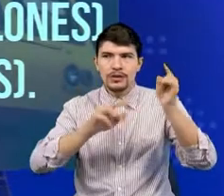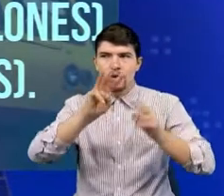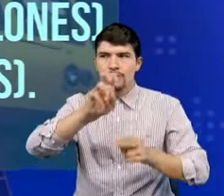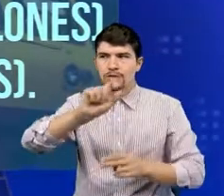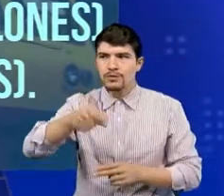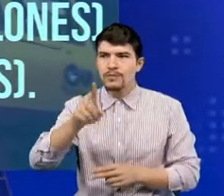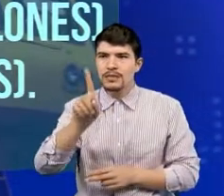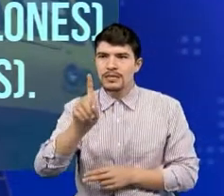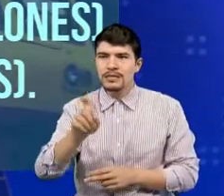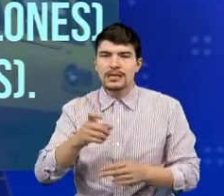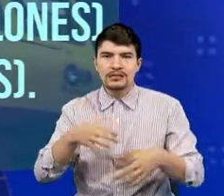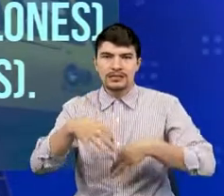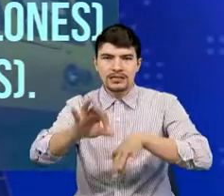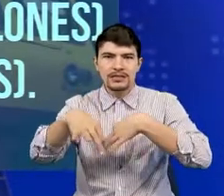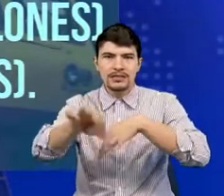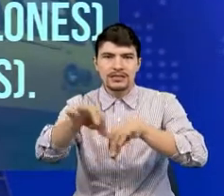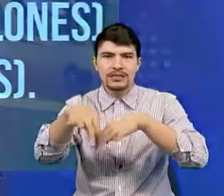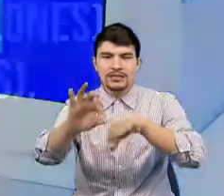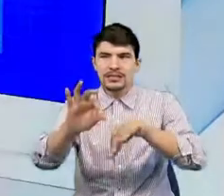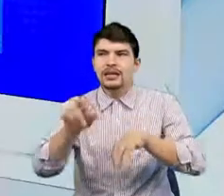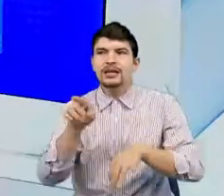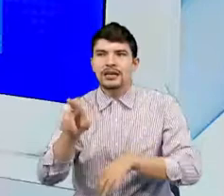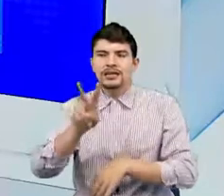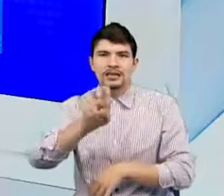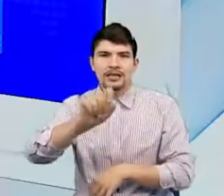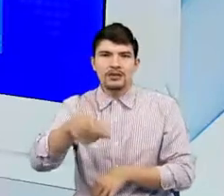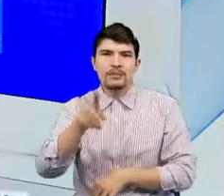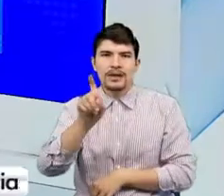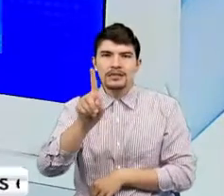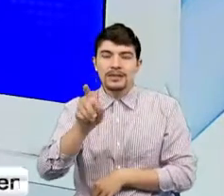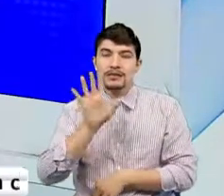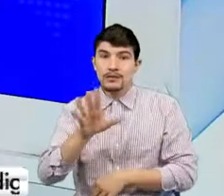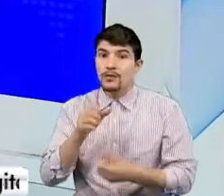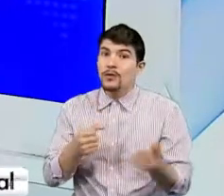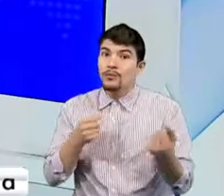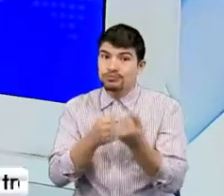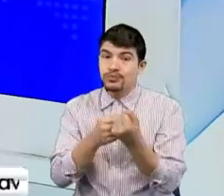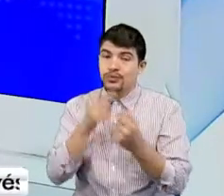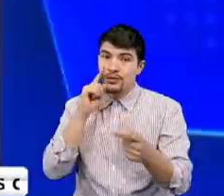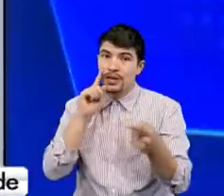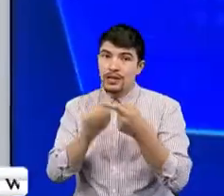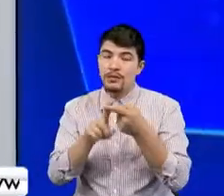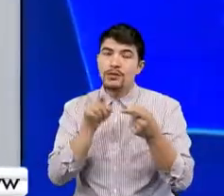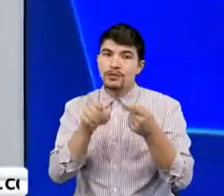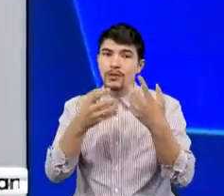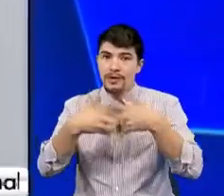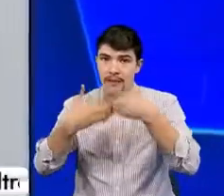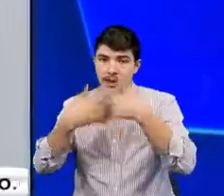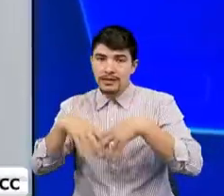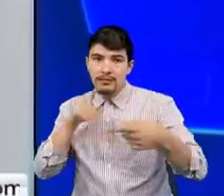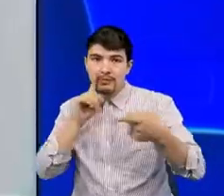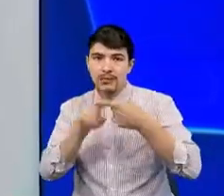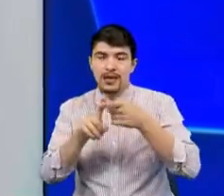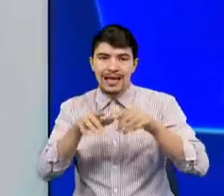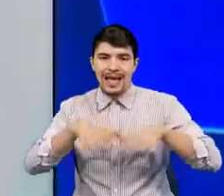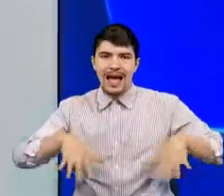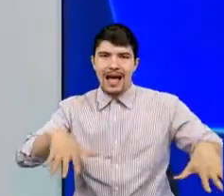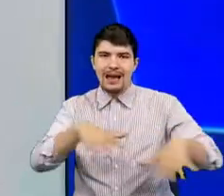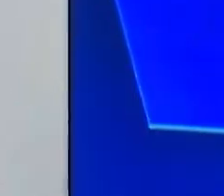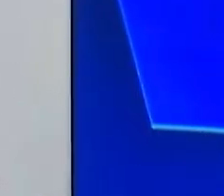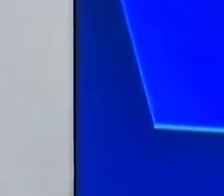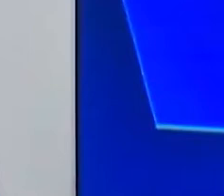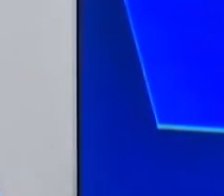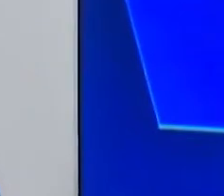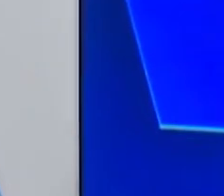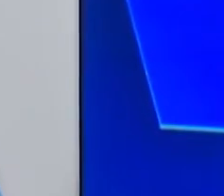millones y textiles y confecciones 7.6 millones. Son las apuestas que le están haciendo las diferentes empresas a los sectores de